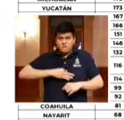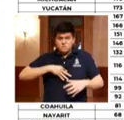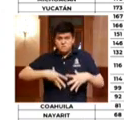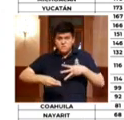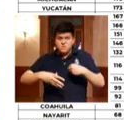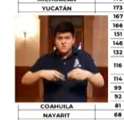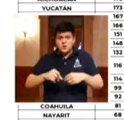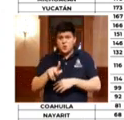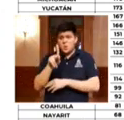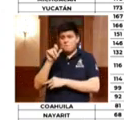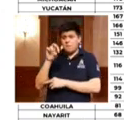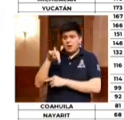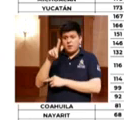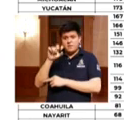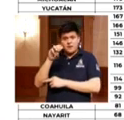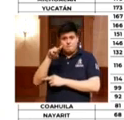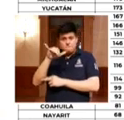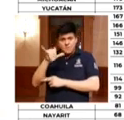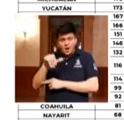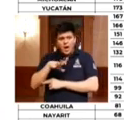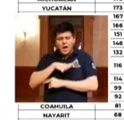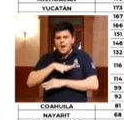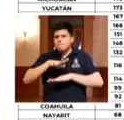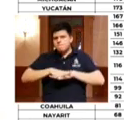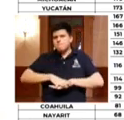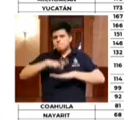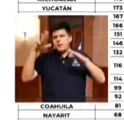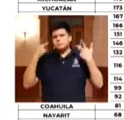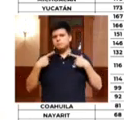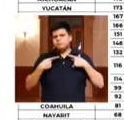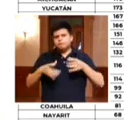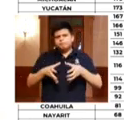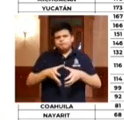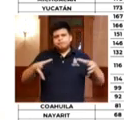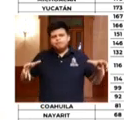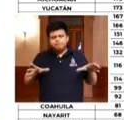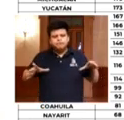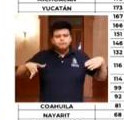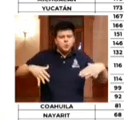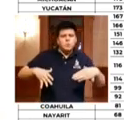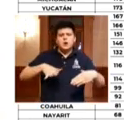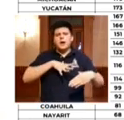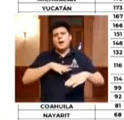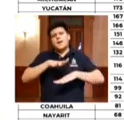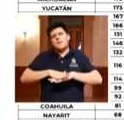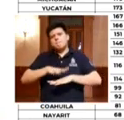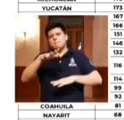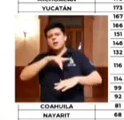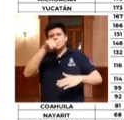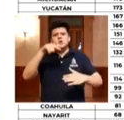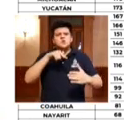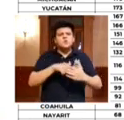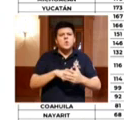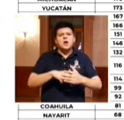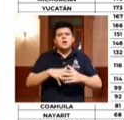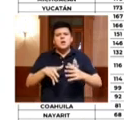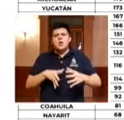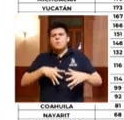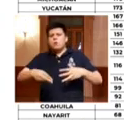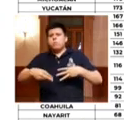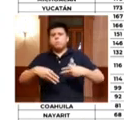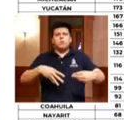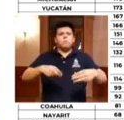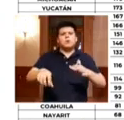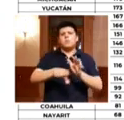transmisión acelerada de casos a nivel comunidad en todo el mundo, empiezan a haber otros epicentros de la pandemia